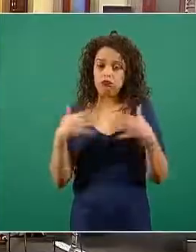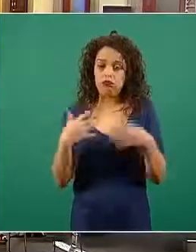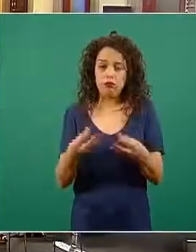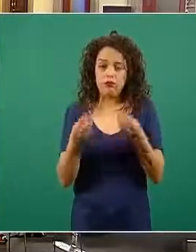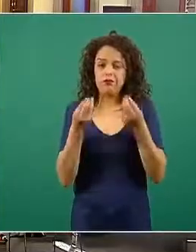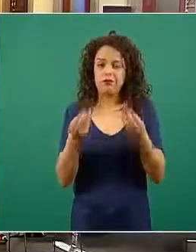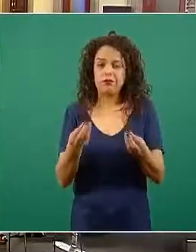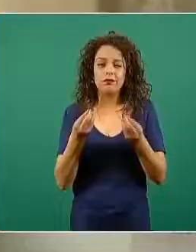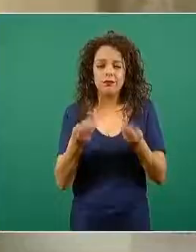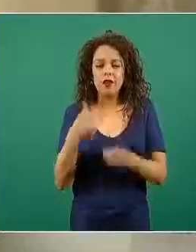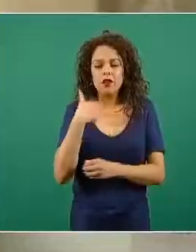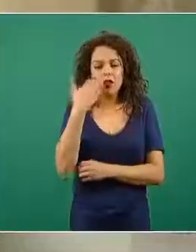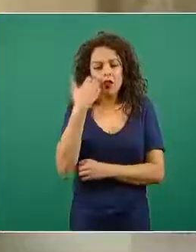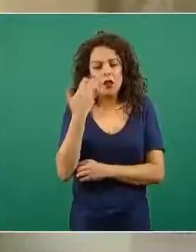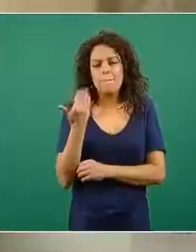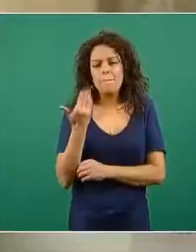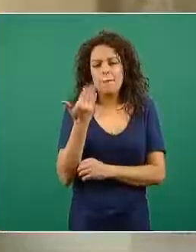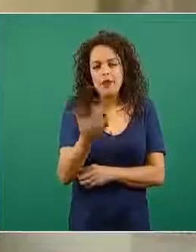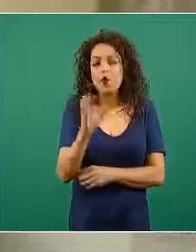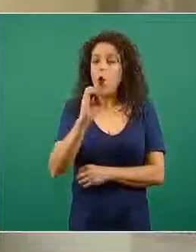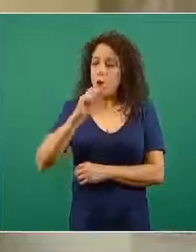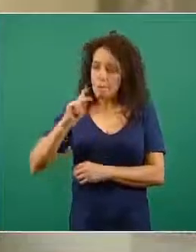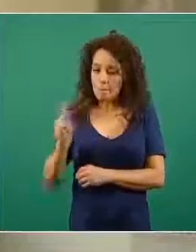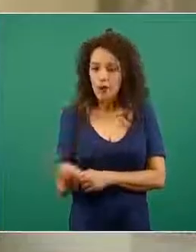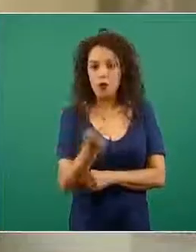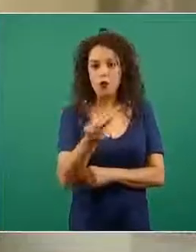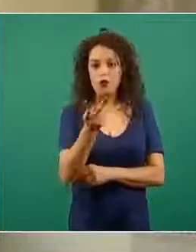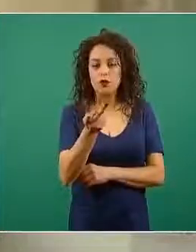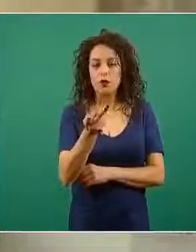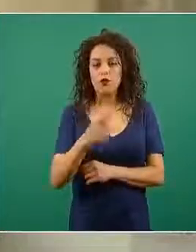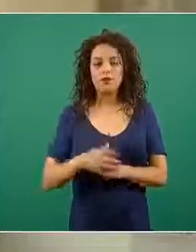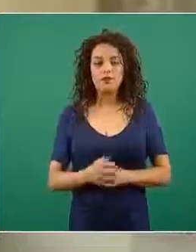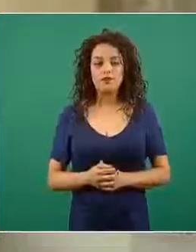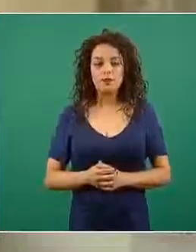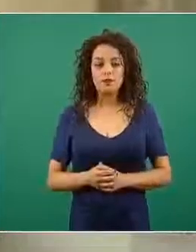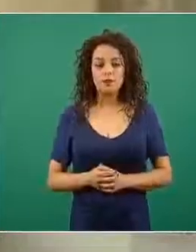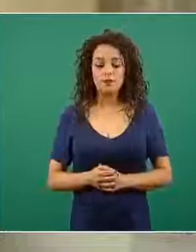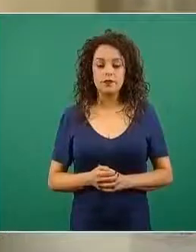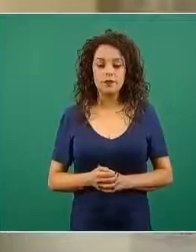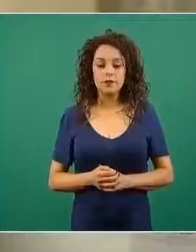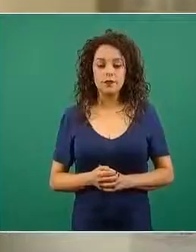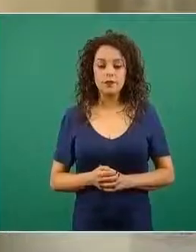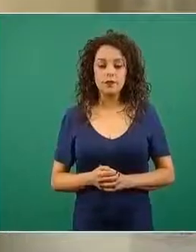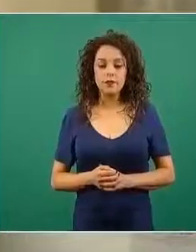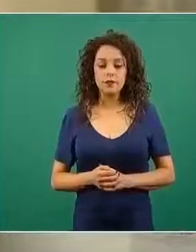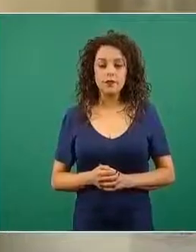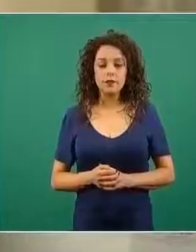yo pedirles o preguntarles, plantearles es si pudieran